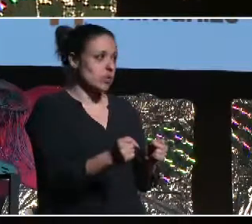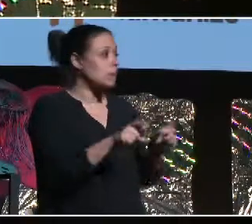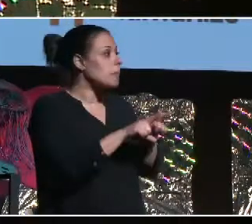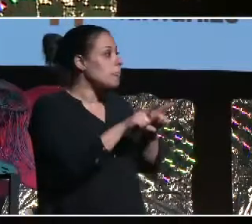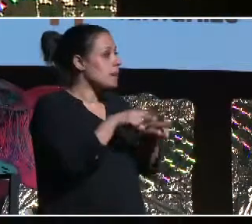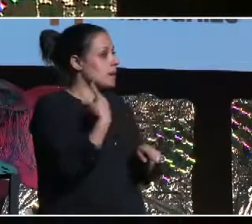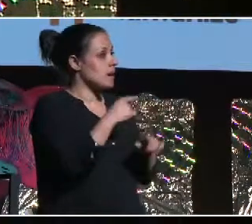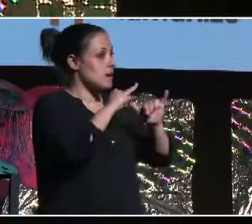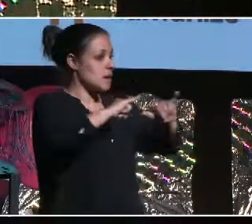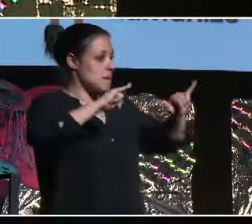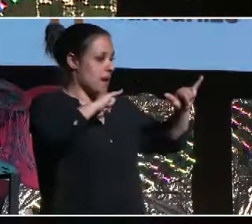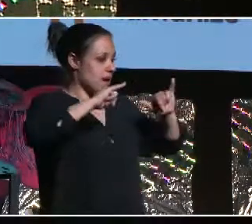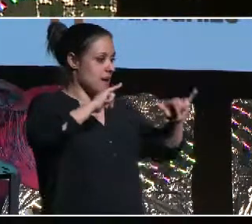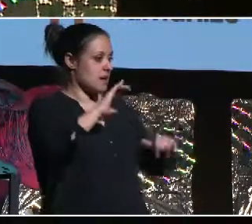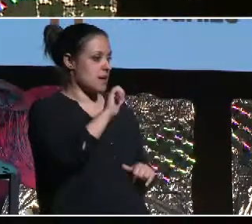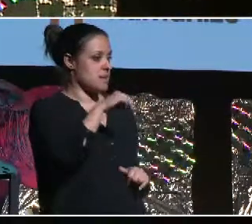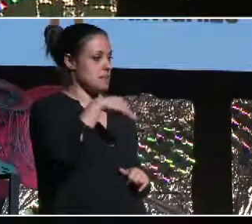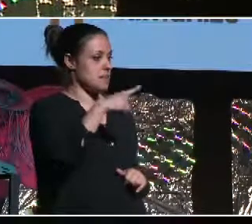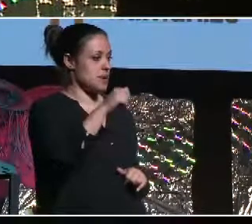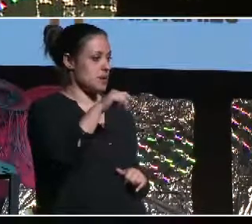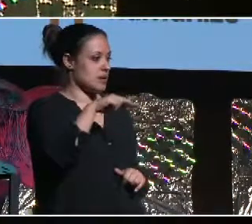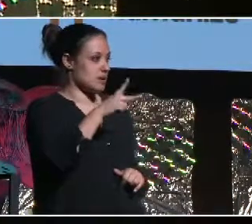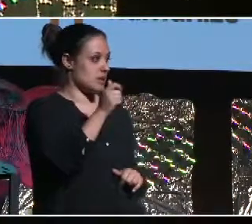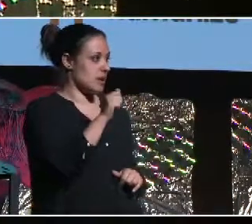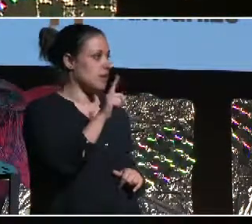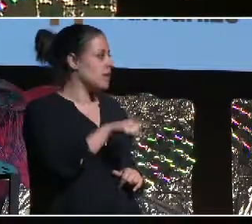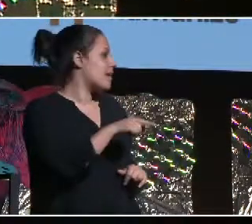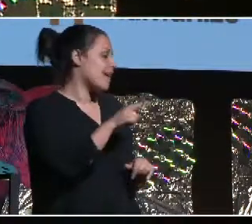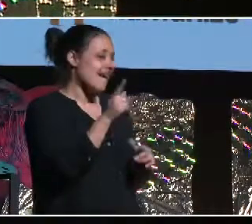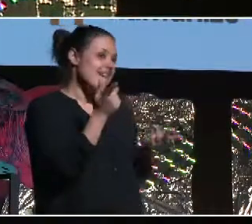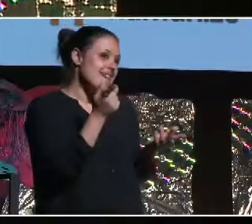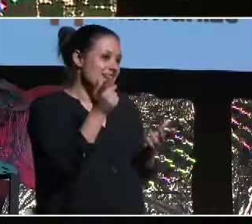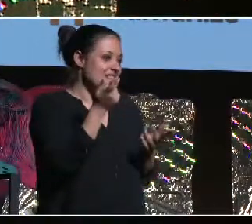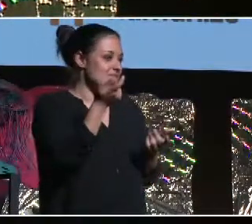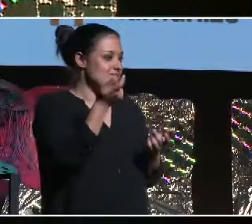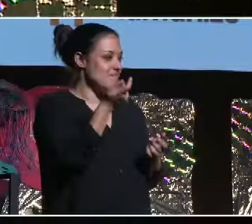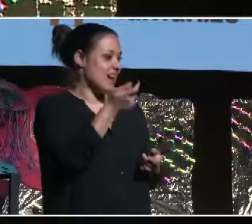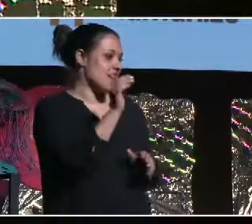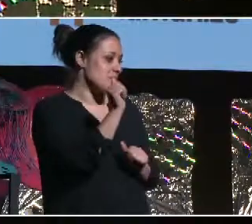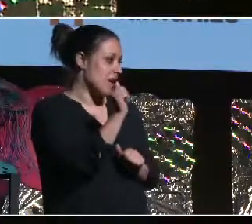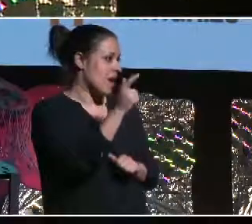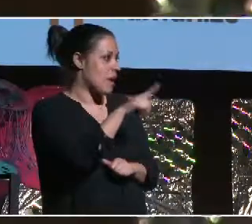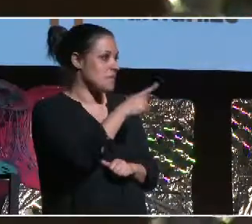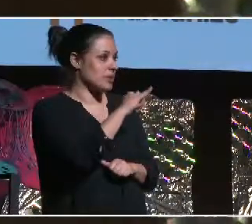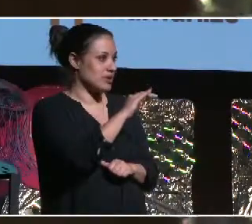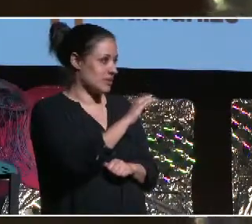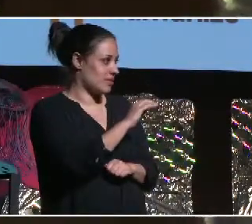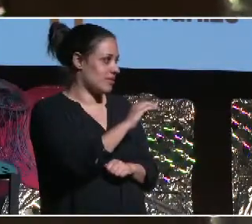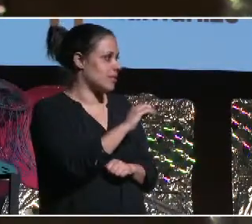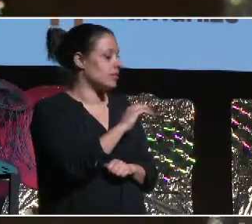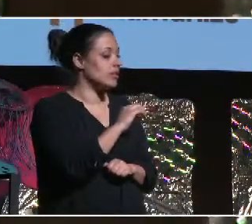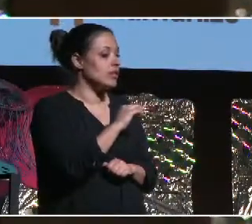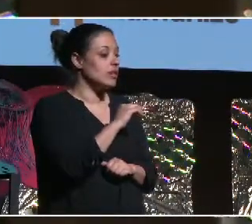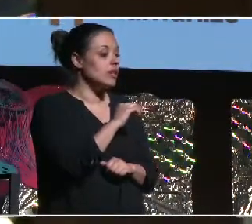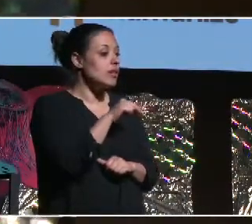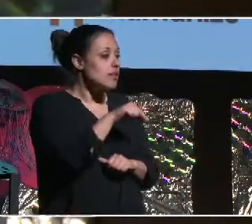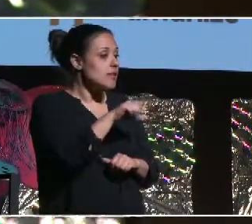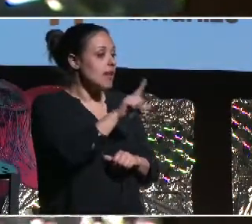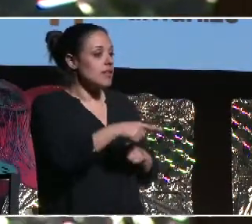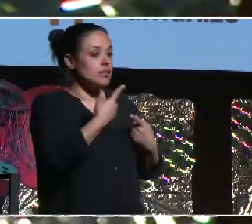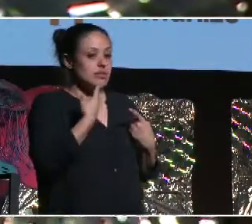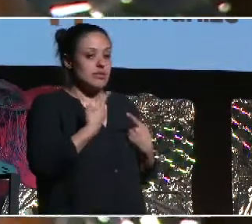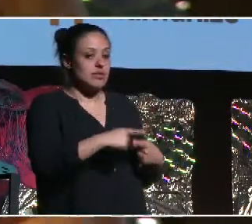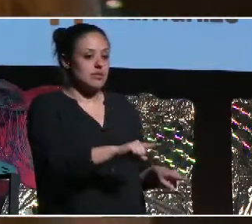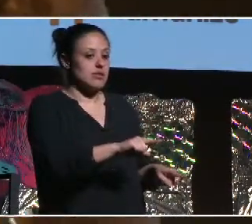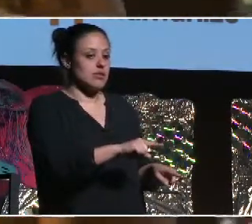campaña, hoy es una campaña que se llama Speak, o sea, DataShift pasó a ser un proyecto que se llama Speak, en el que un poco lo que se desafía es